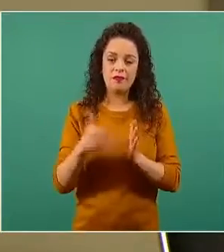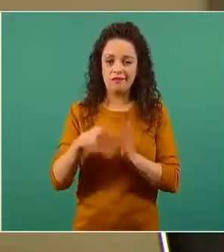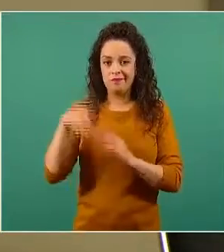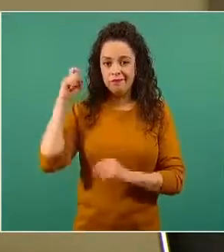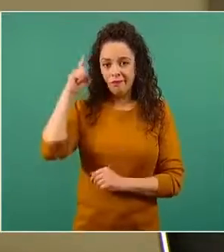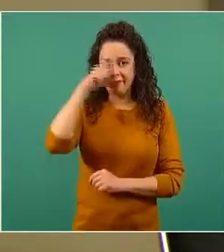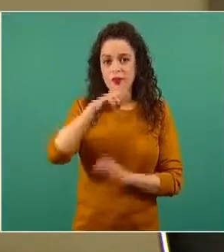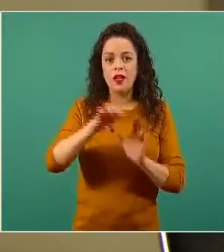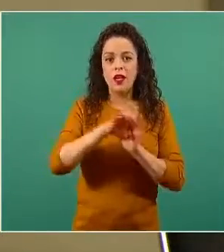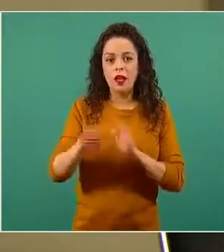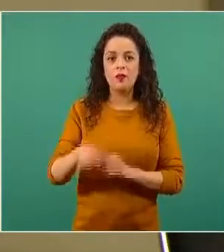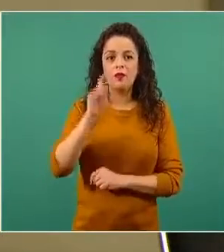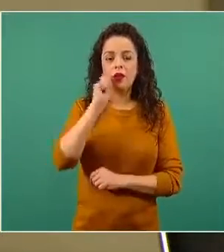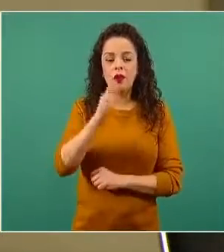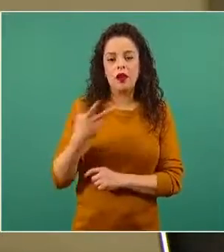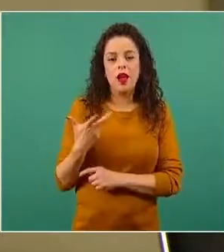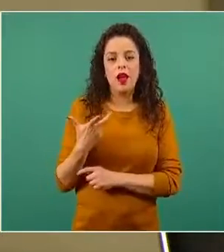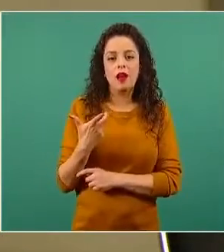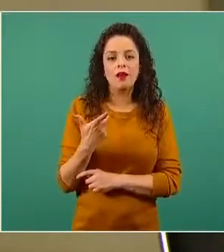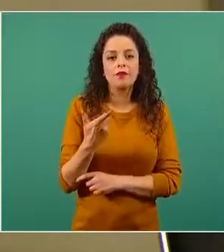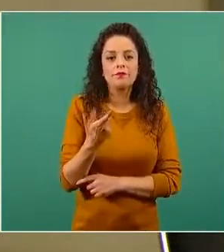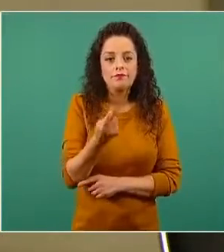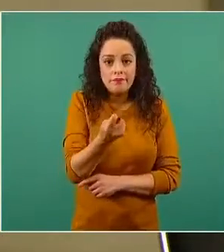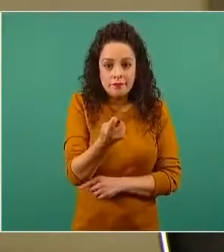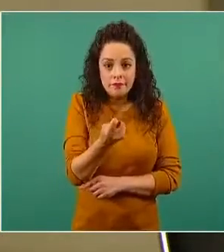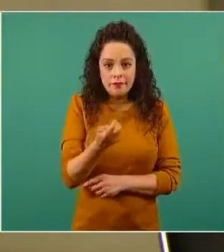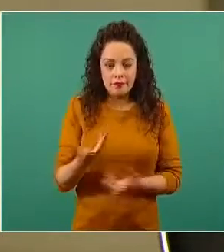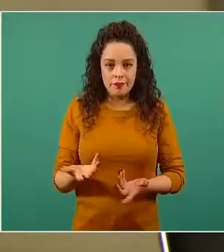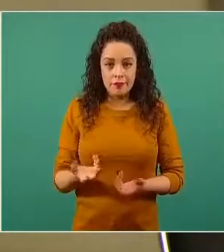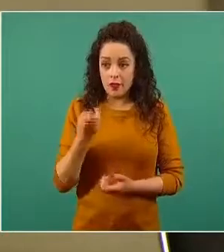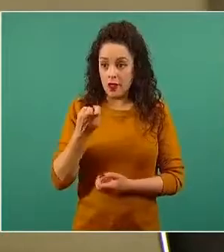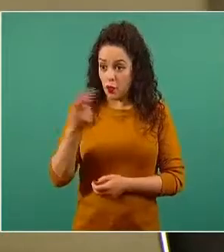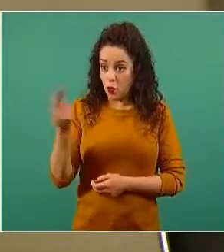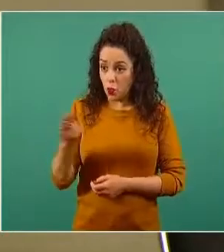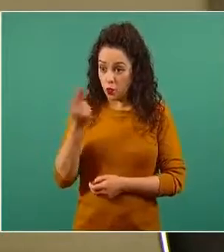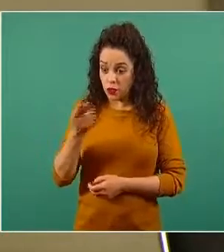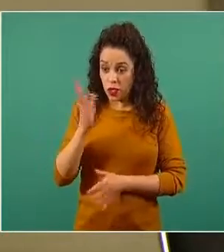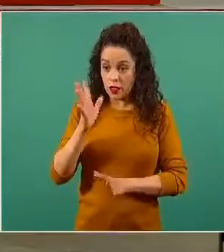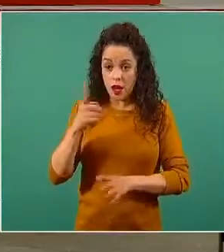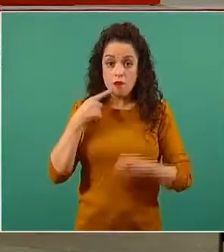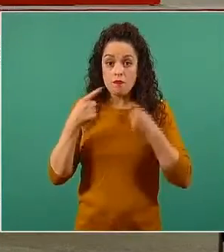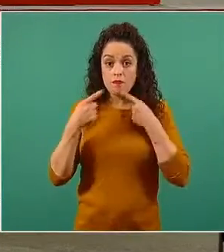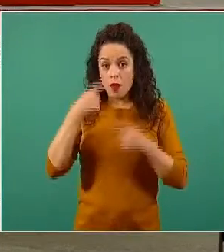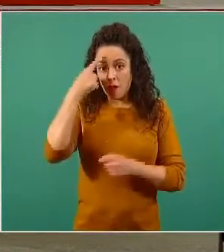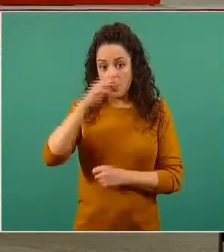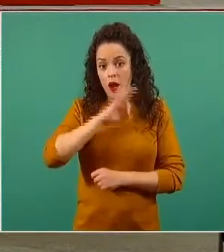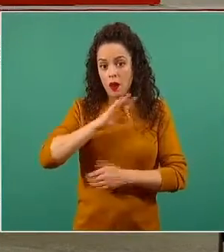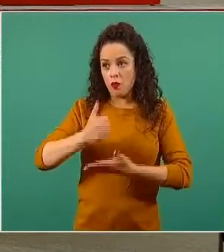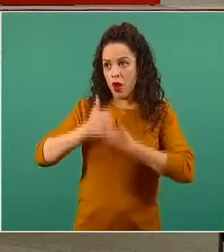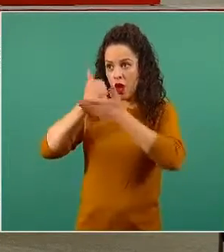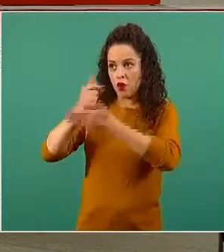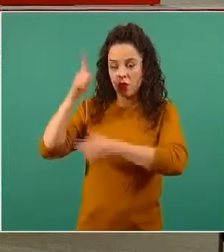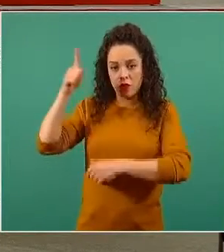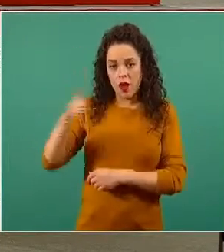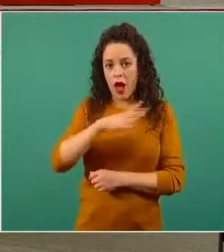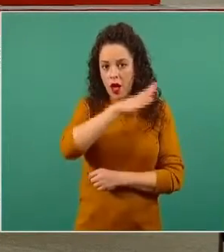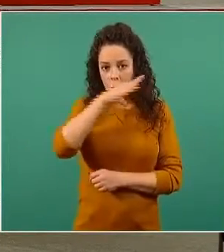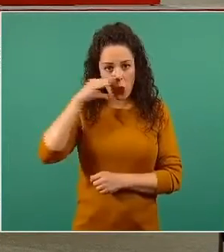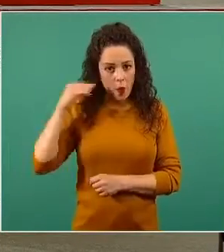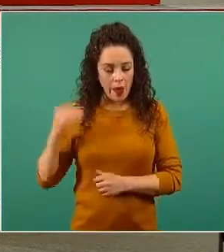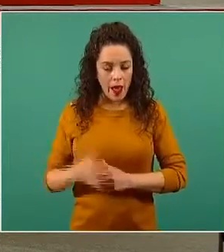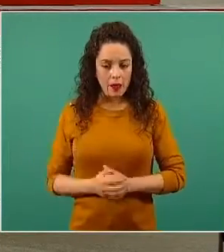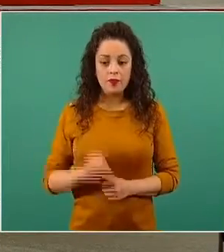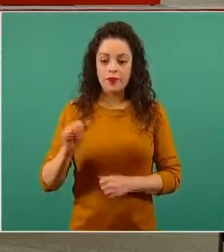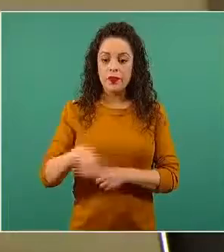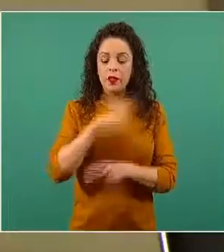incluso jeringas, ¿no? Sí. Entonces, sí se ha platicado entre ustedes la posibilidad de ayudar de alguna manera a Cuba. Y el